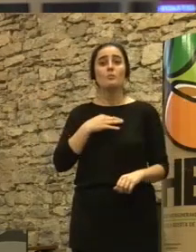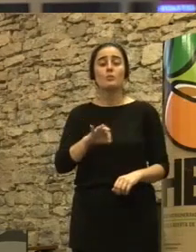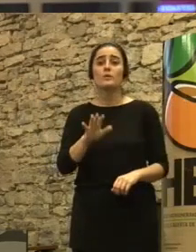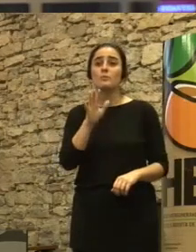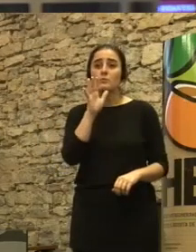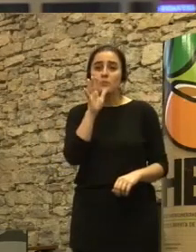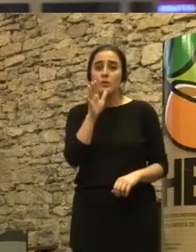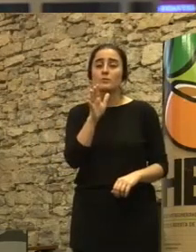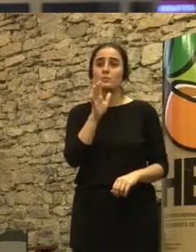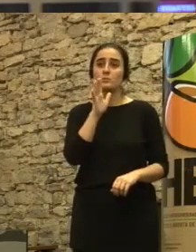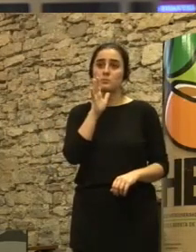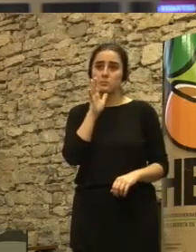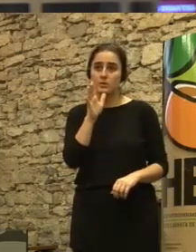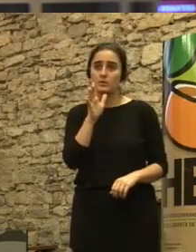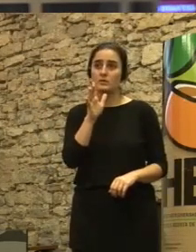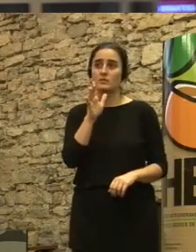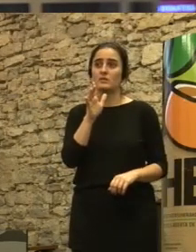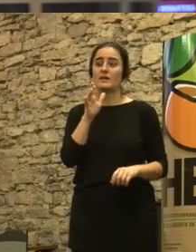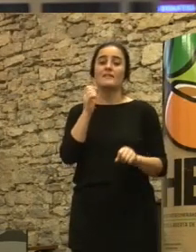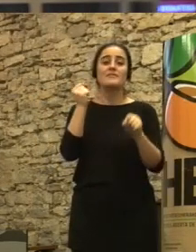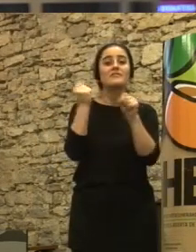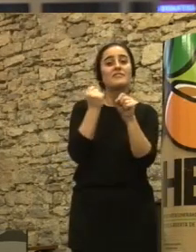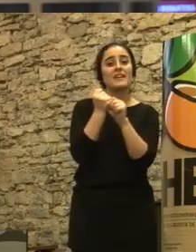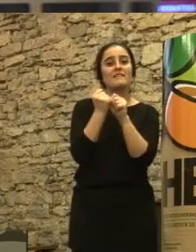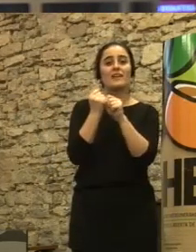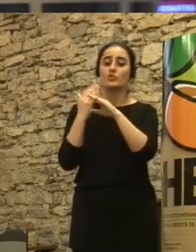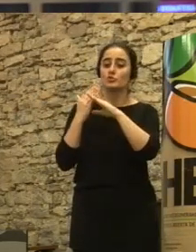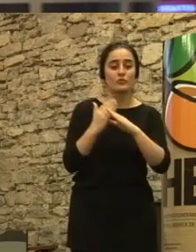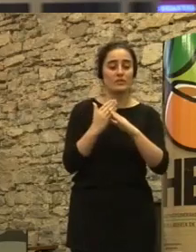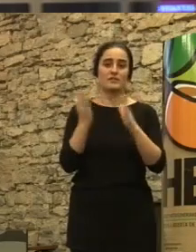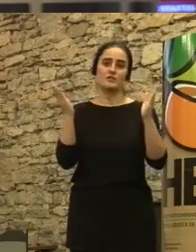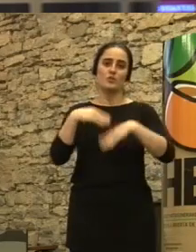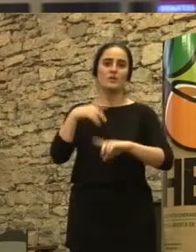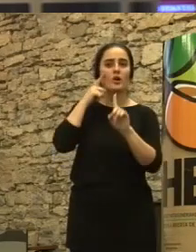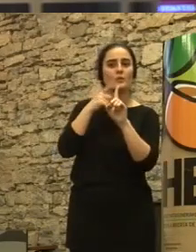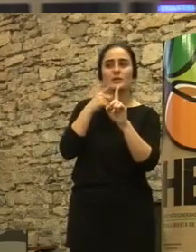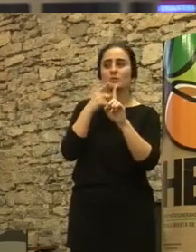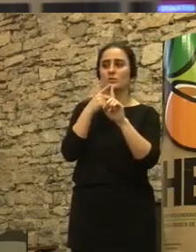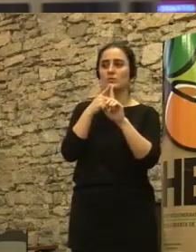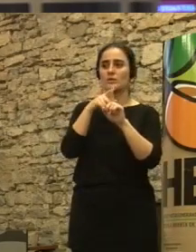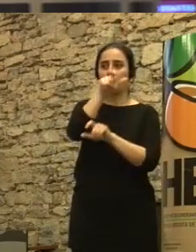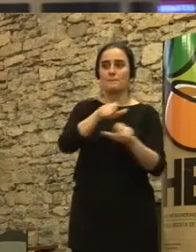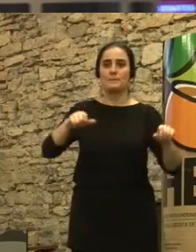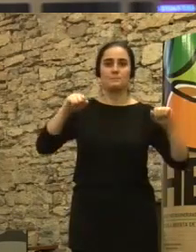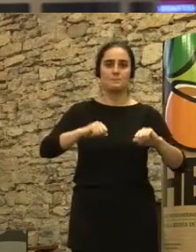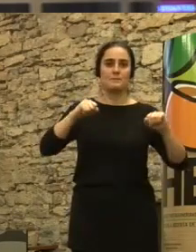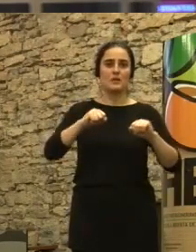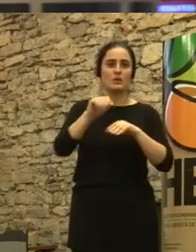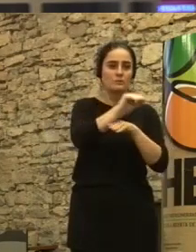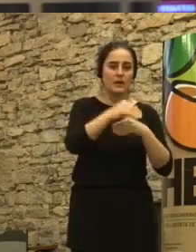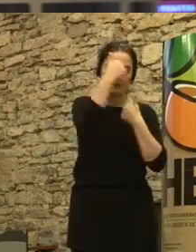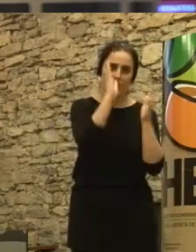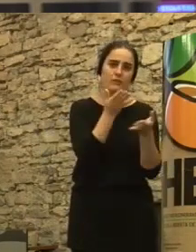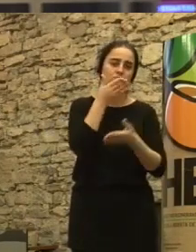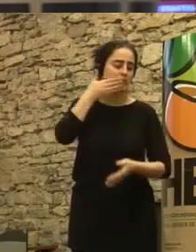tienen las personas suficientes para cuidar para atender a los residentes con dignidad. Muchas gracias.